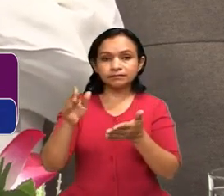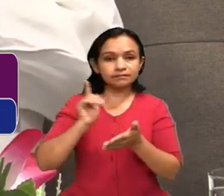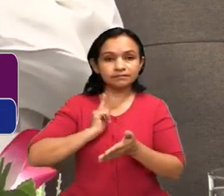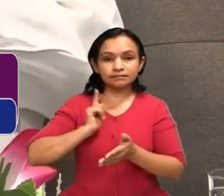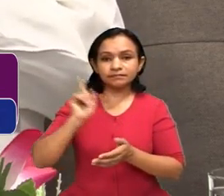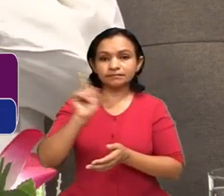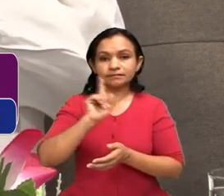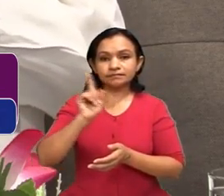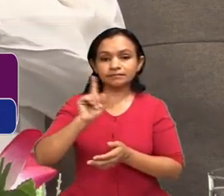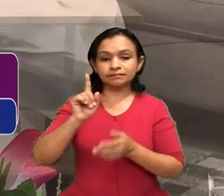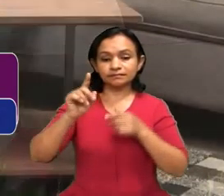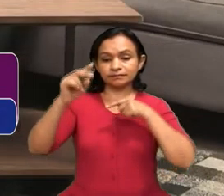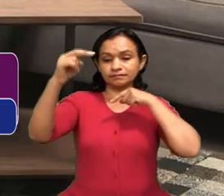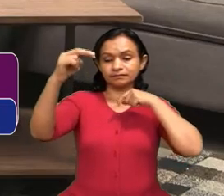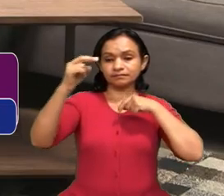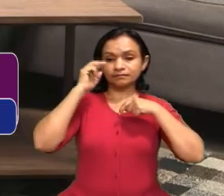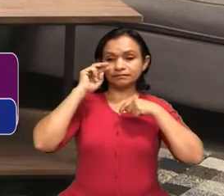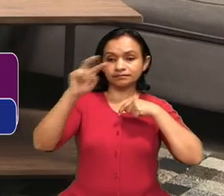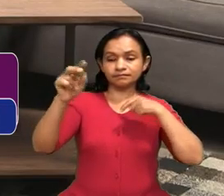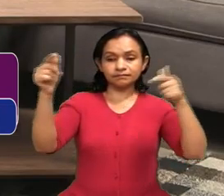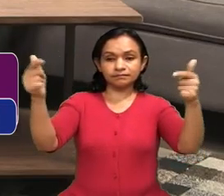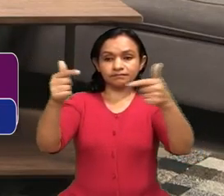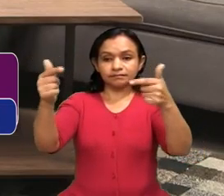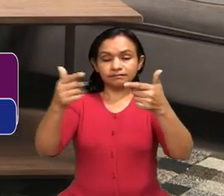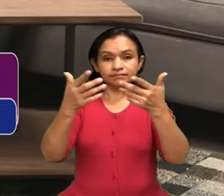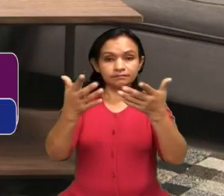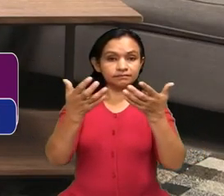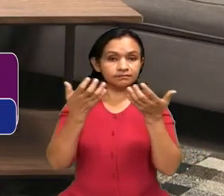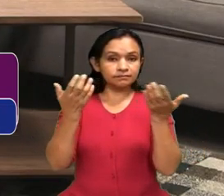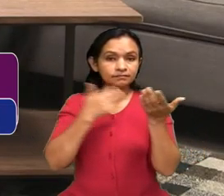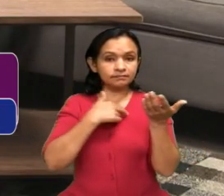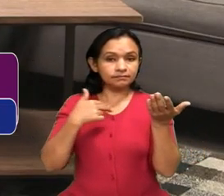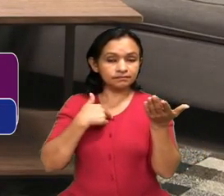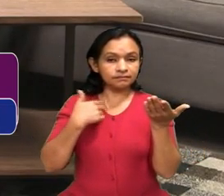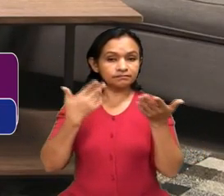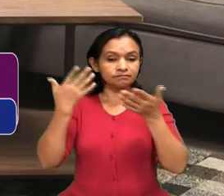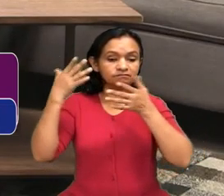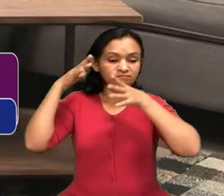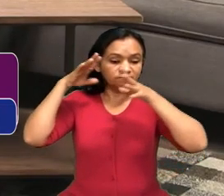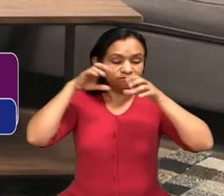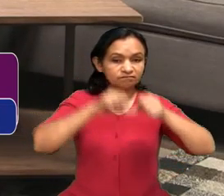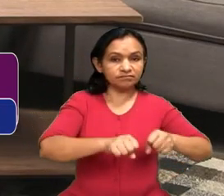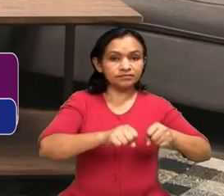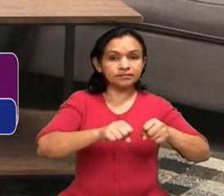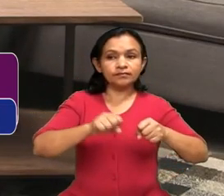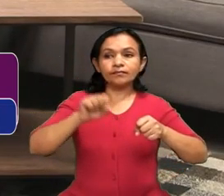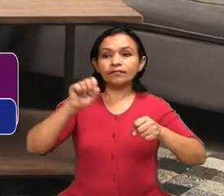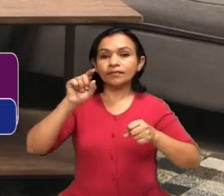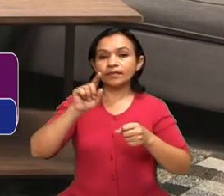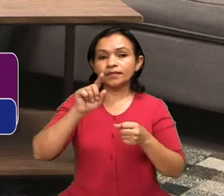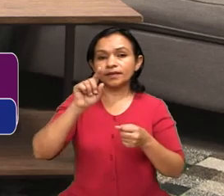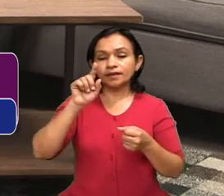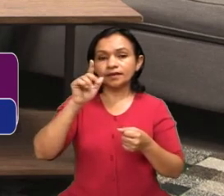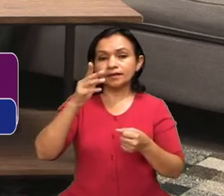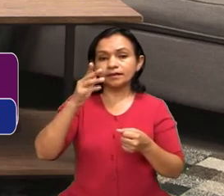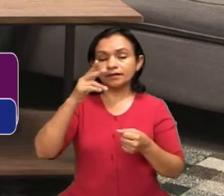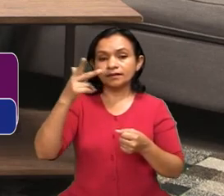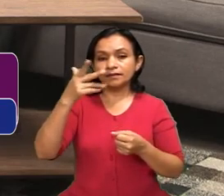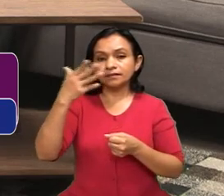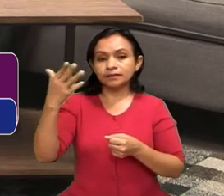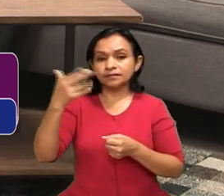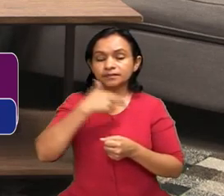en la otra acera desde la perspectiva de la guerra y queriendo emanciparnos. Y ahora estando en el poder, 1979.